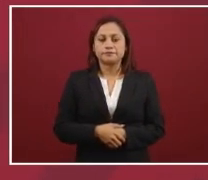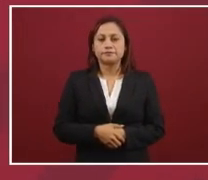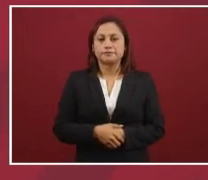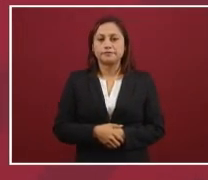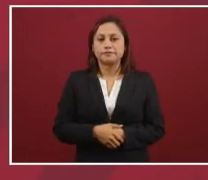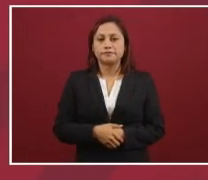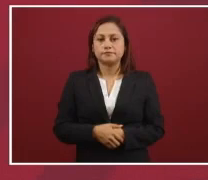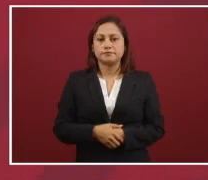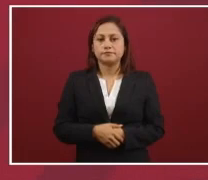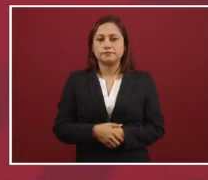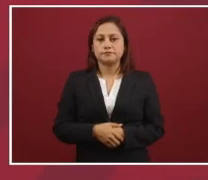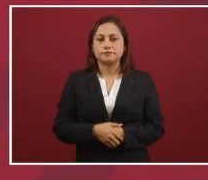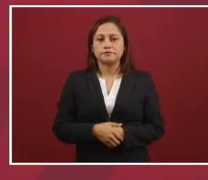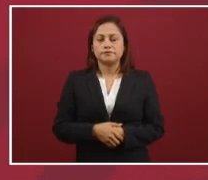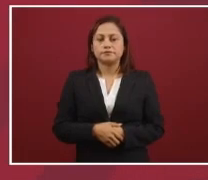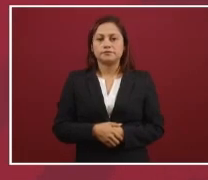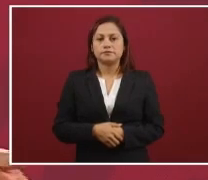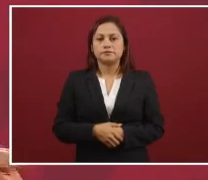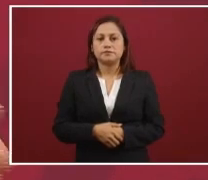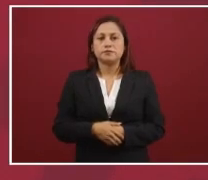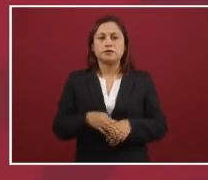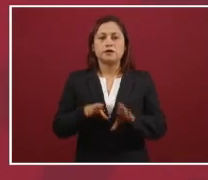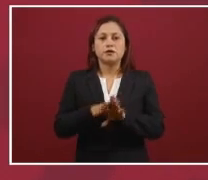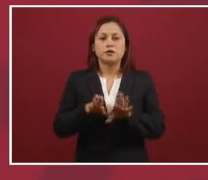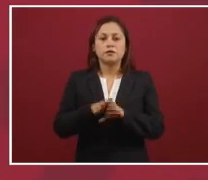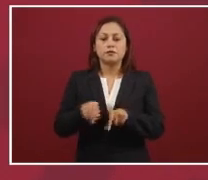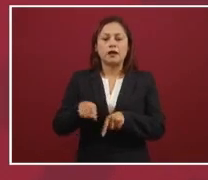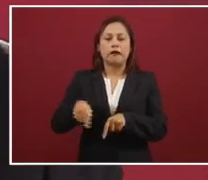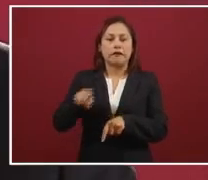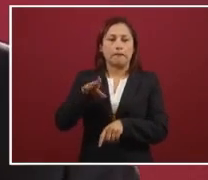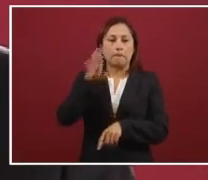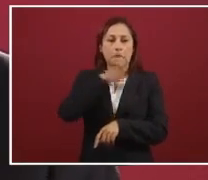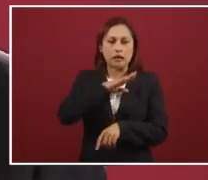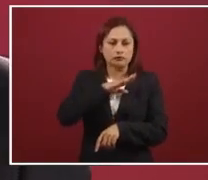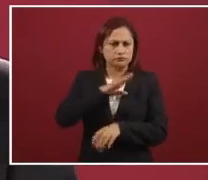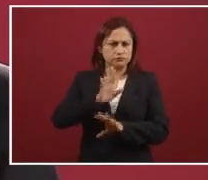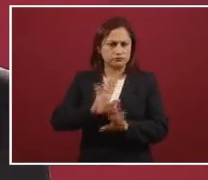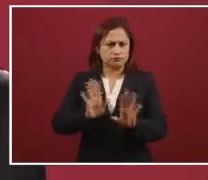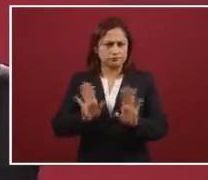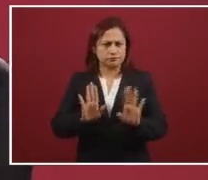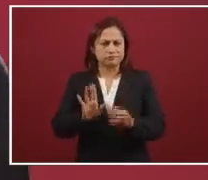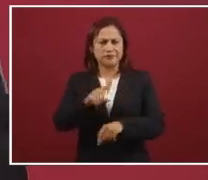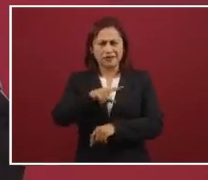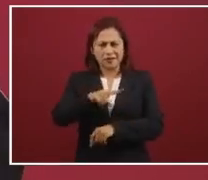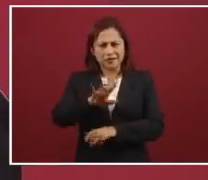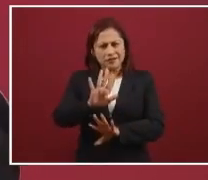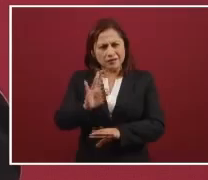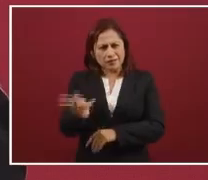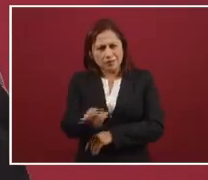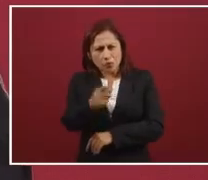una mala imagen. Saben ustedes que los gobiernos extranjeros